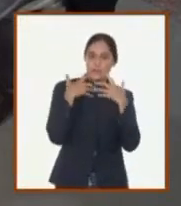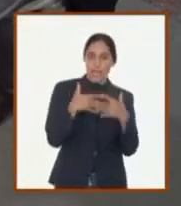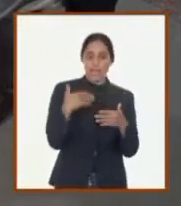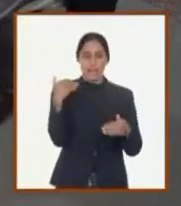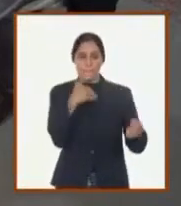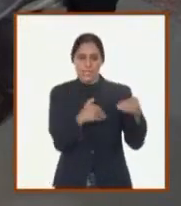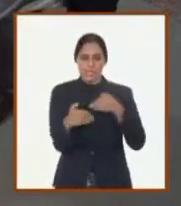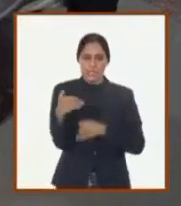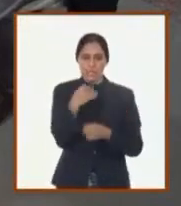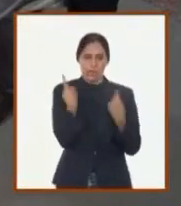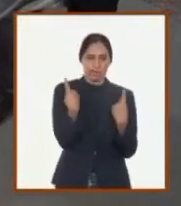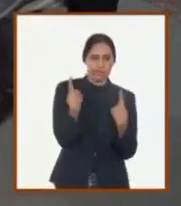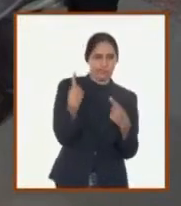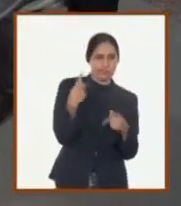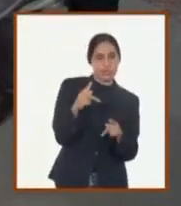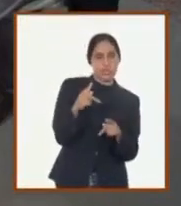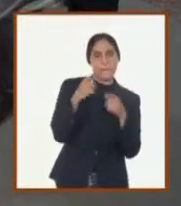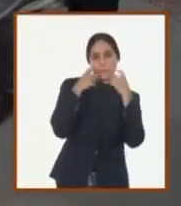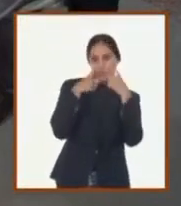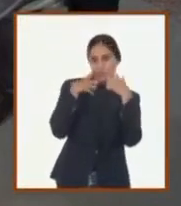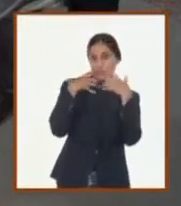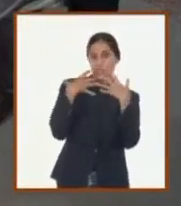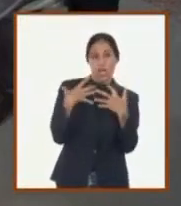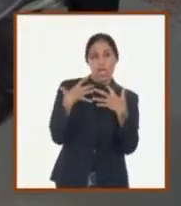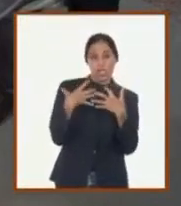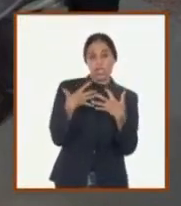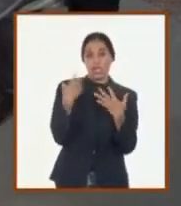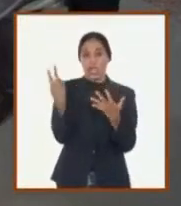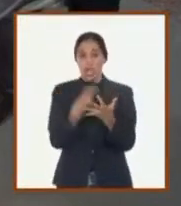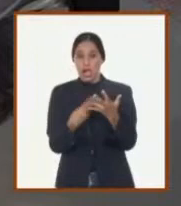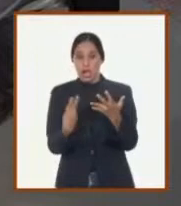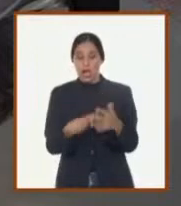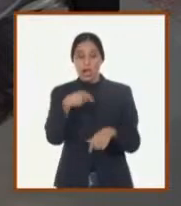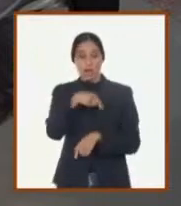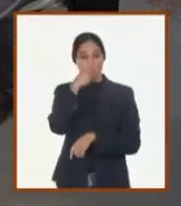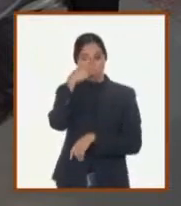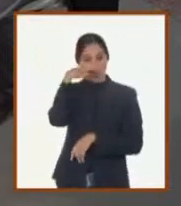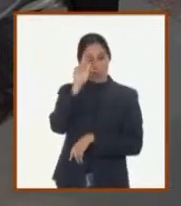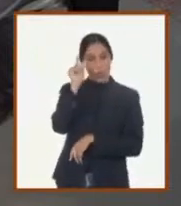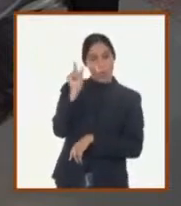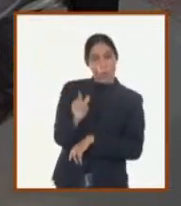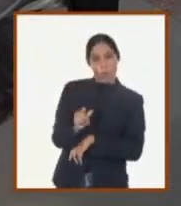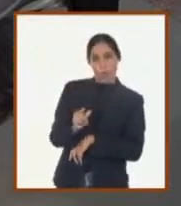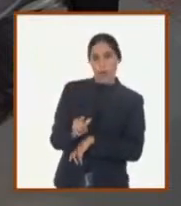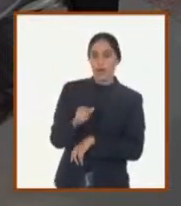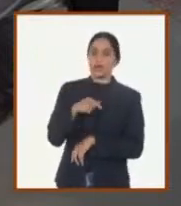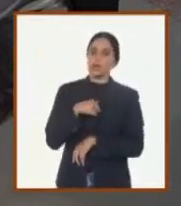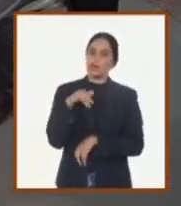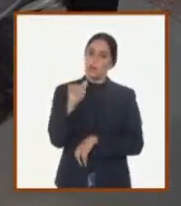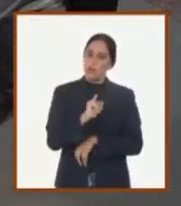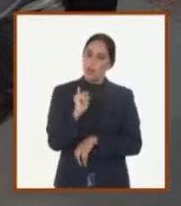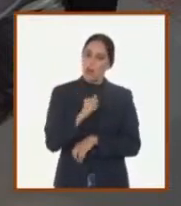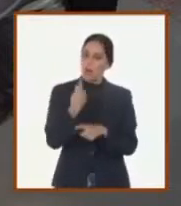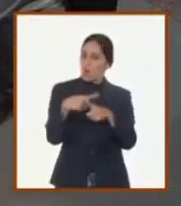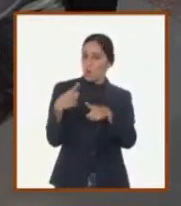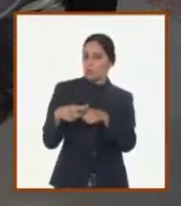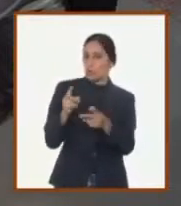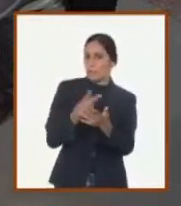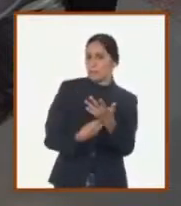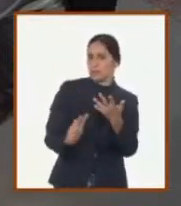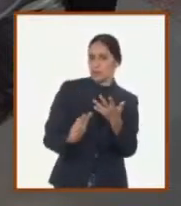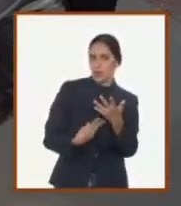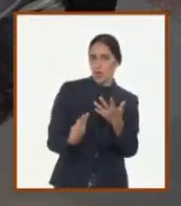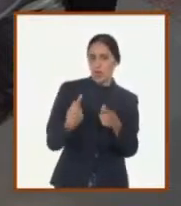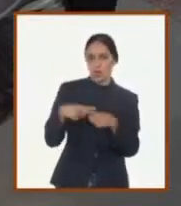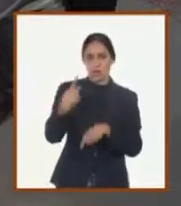Martínez y otros importantes intelectuales cubanos Y hasta un pintor danés nos dejó